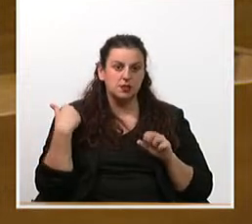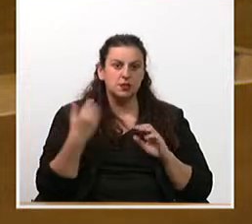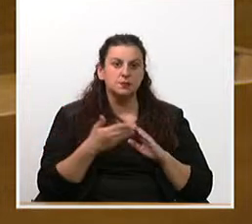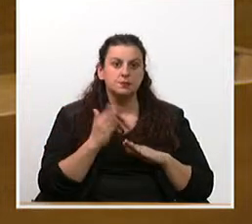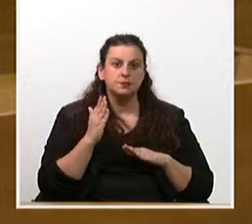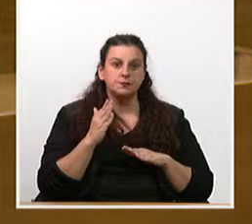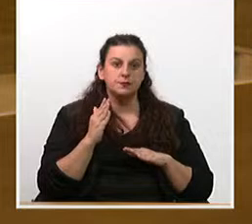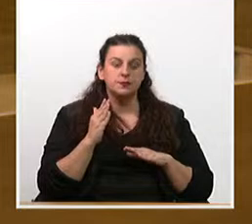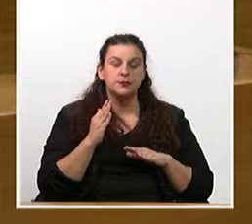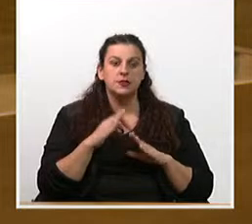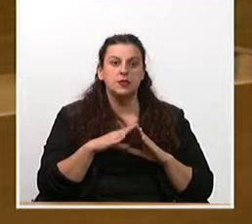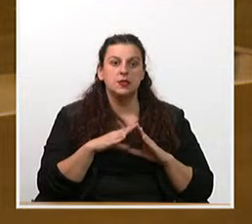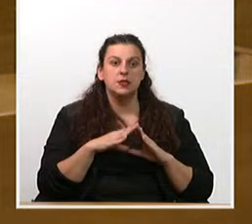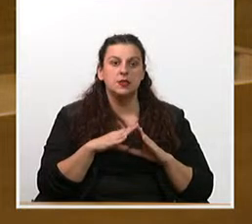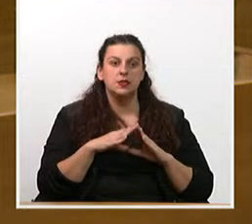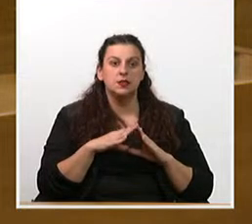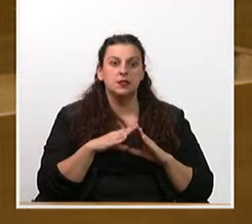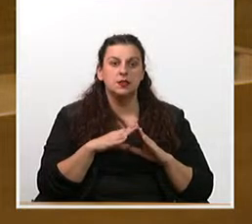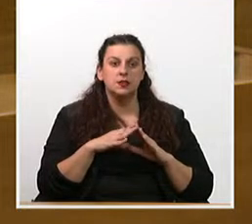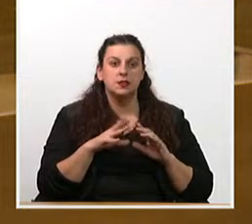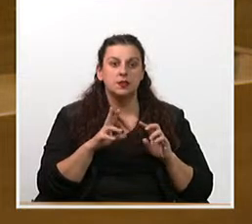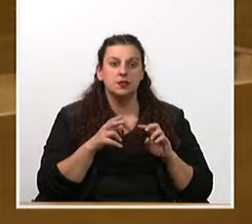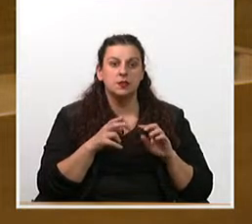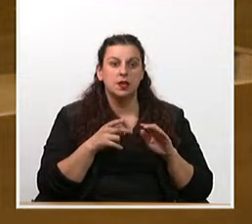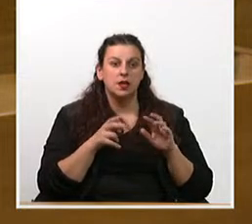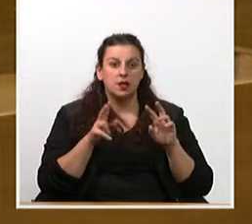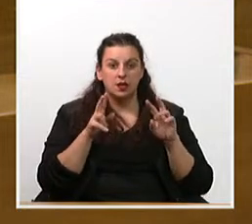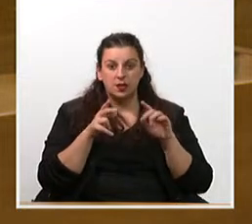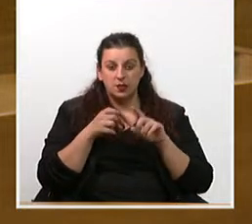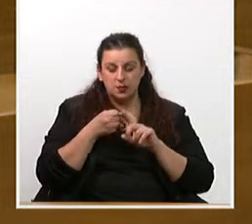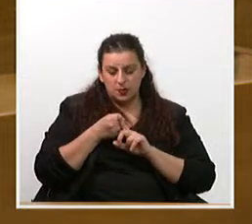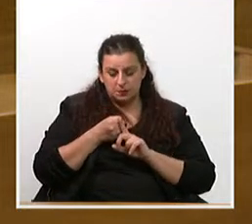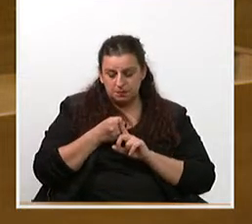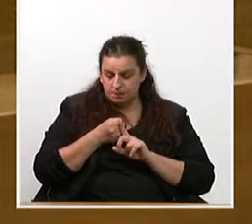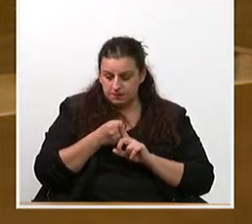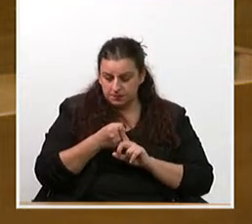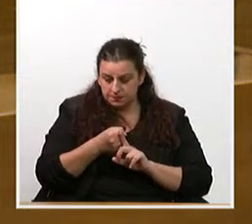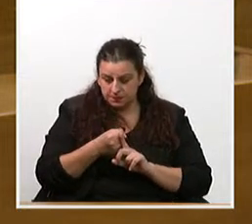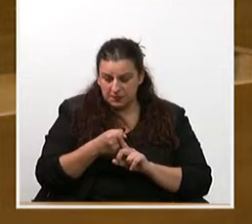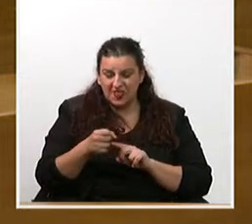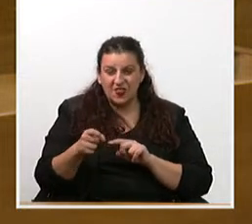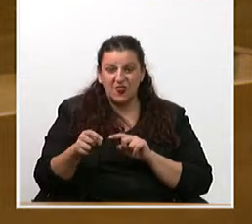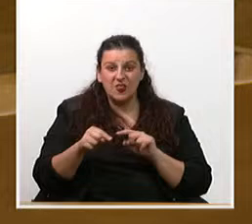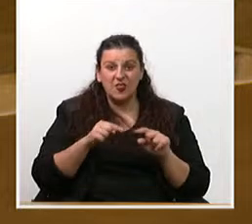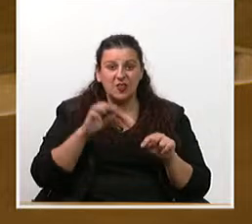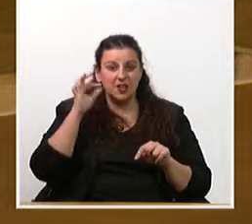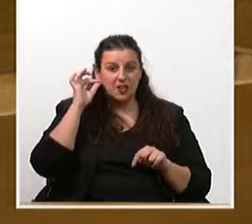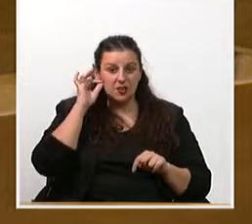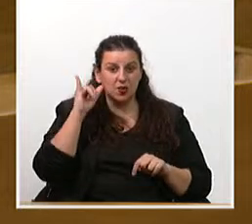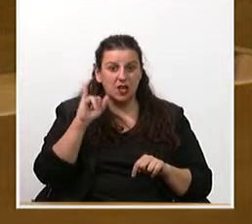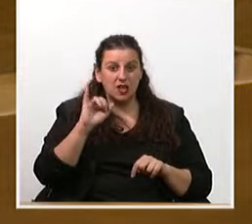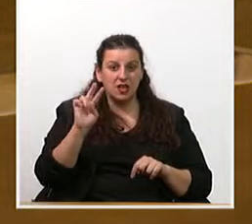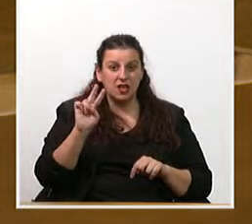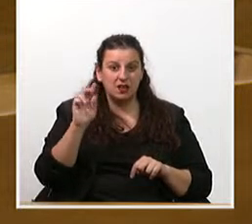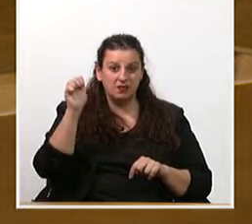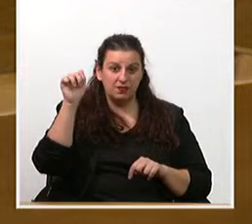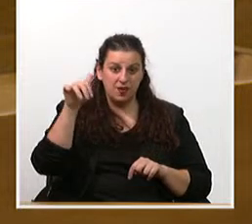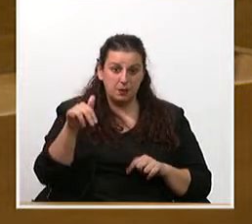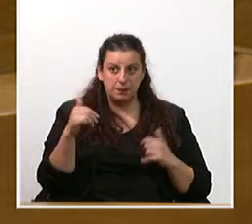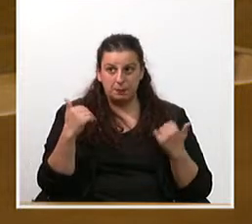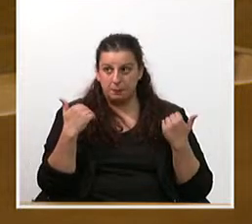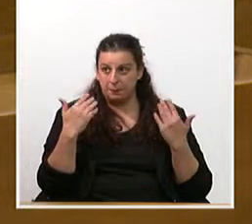asistir a la provocación de la dimisión de la directora del iam señor conseller vaya Regal de 3